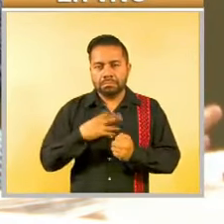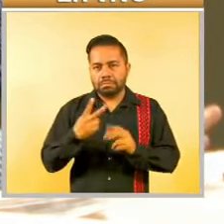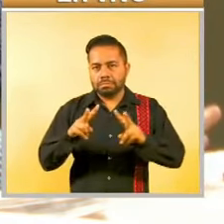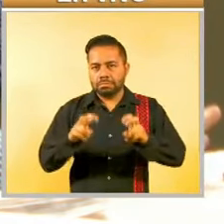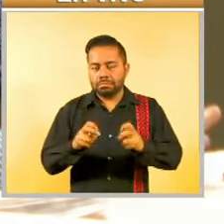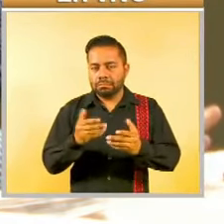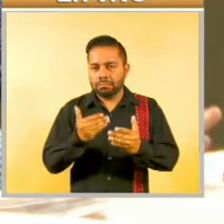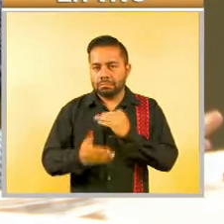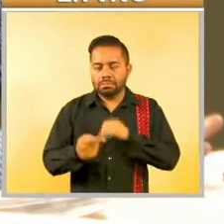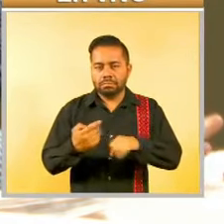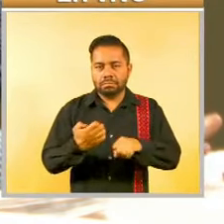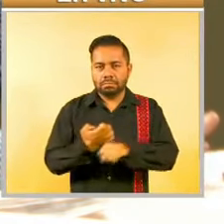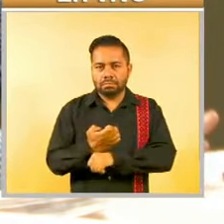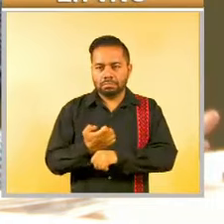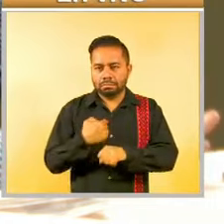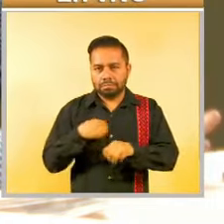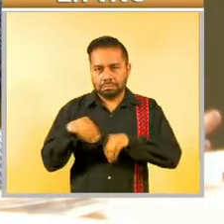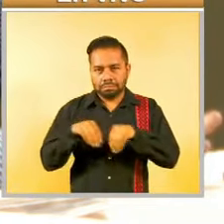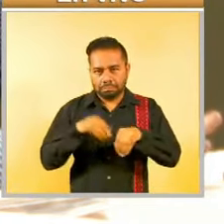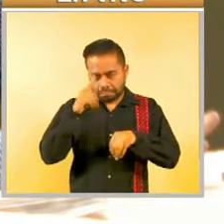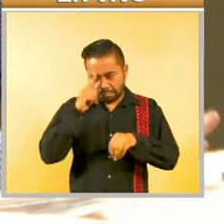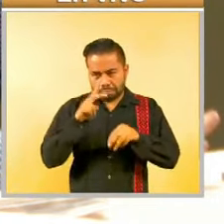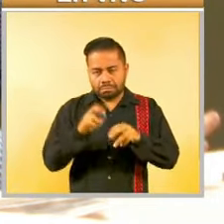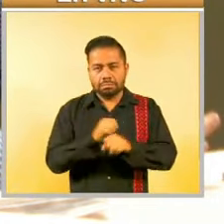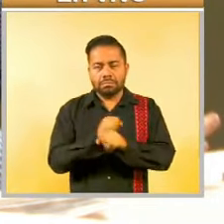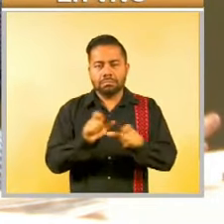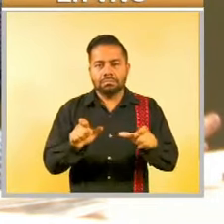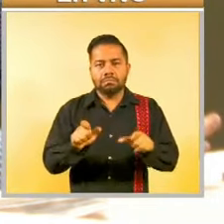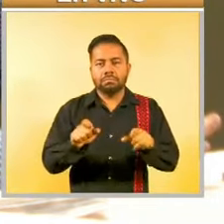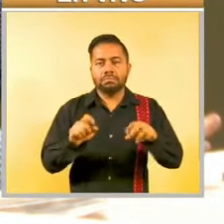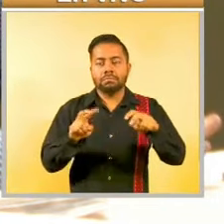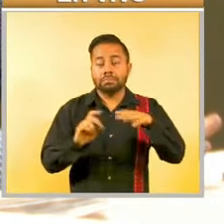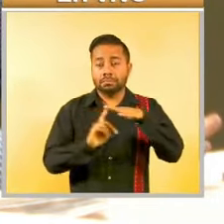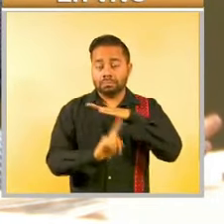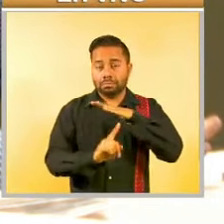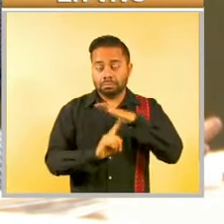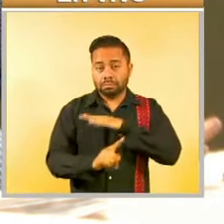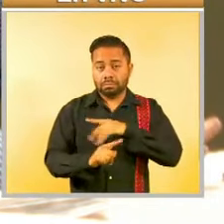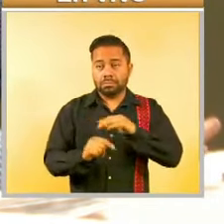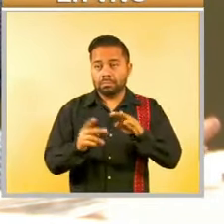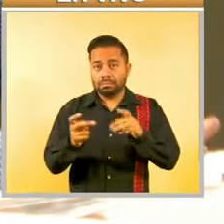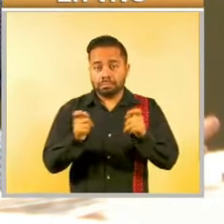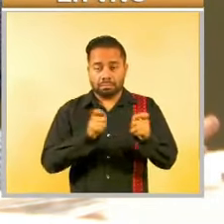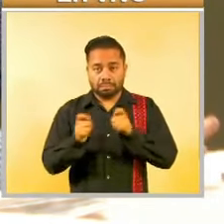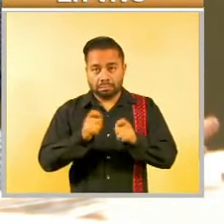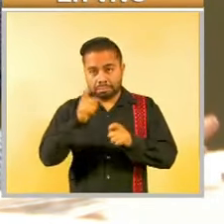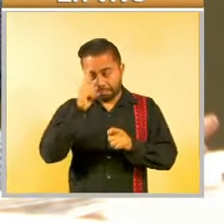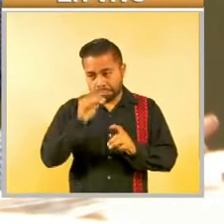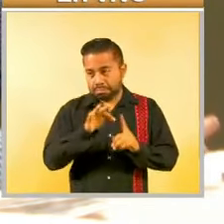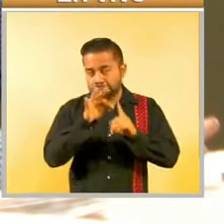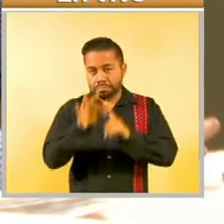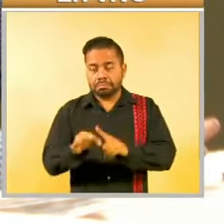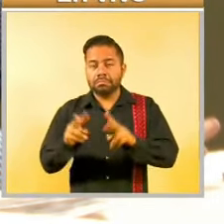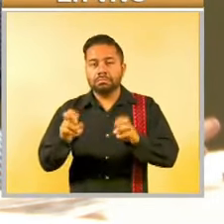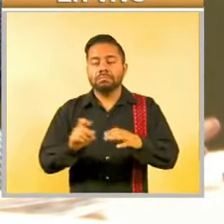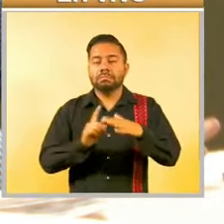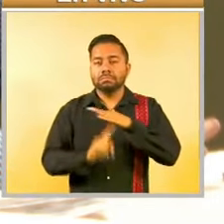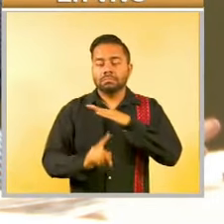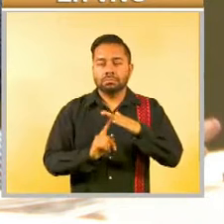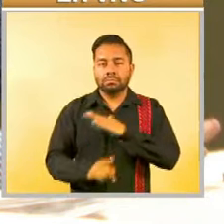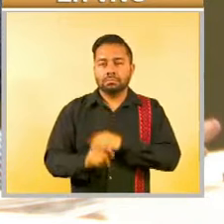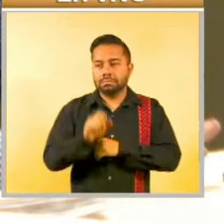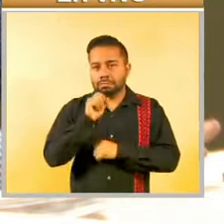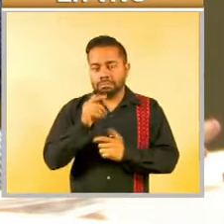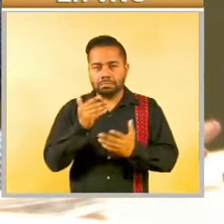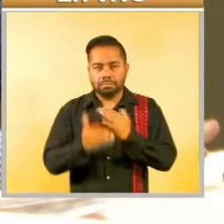dos temas que actualmente en el estado lo estamos llevando en mesta seguridad el tema migratorio el control por los traslados del tema migratorio